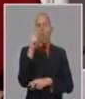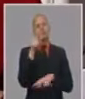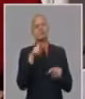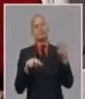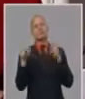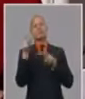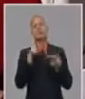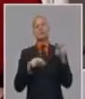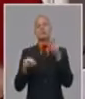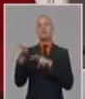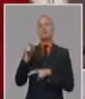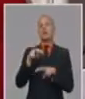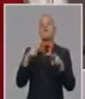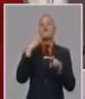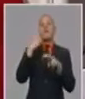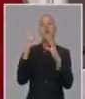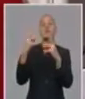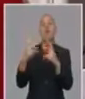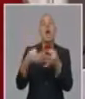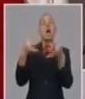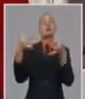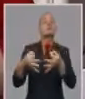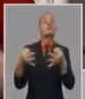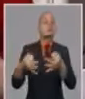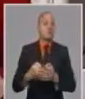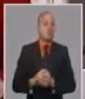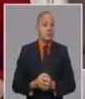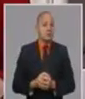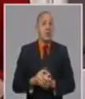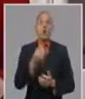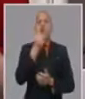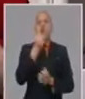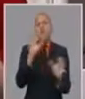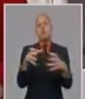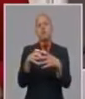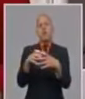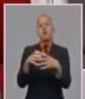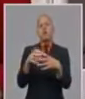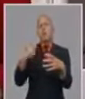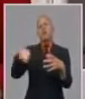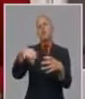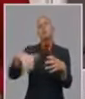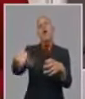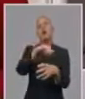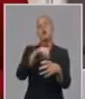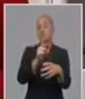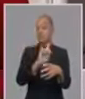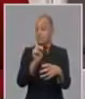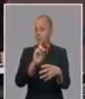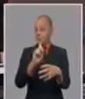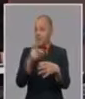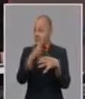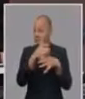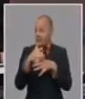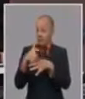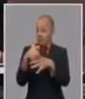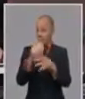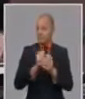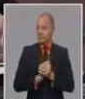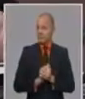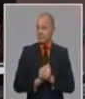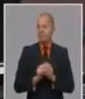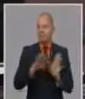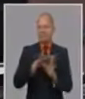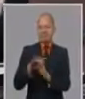verdad que hablen a favor de la rehabilitación completa de un paciente a partir de alguna secuela. Eso me hace preguntarle a la doctora Consuelo.